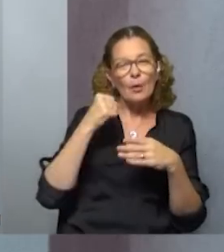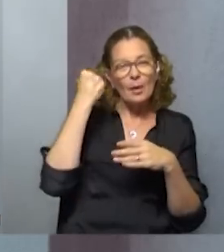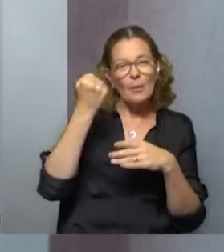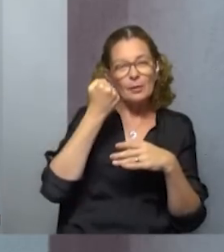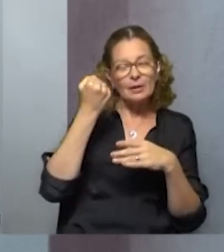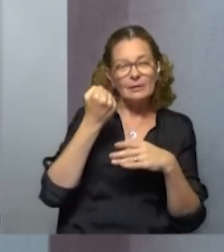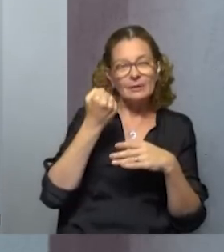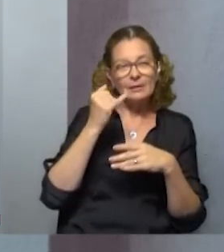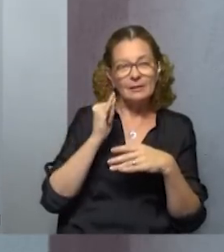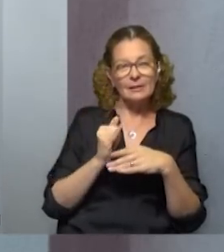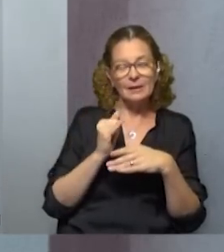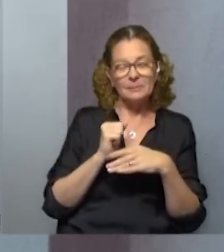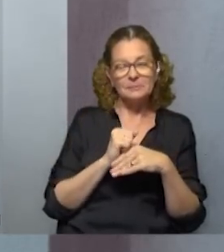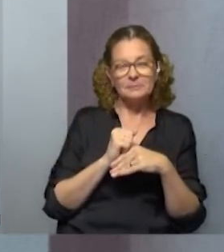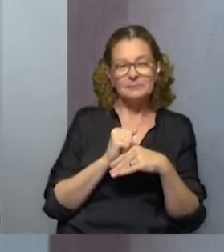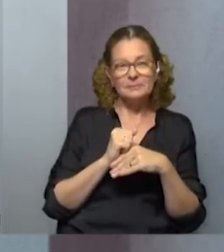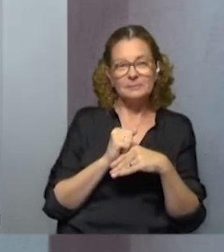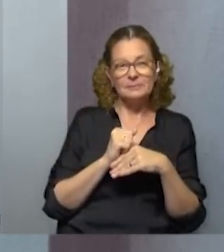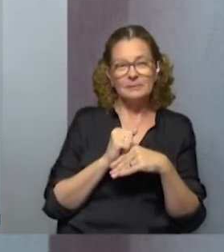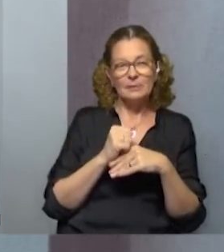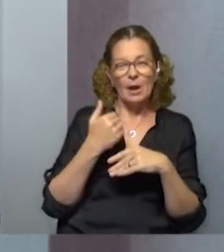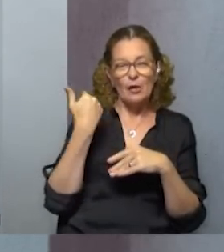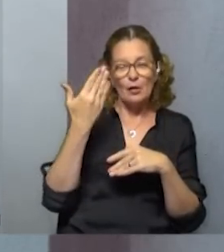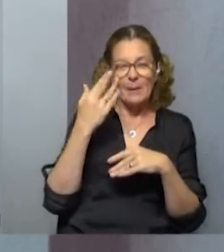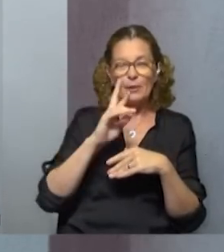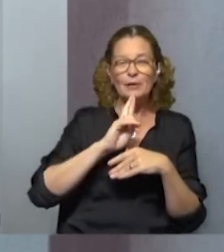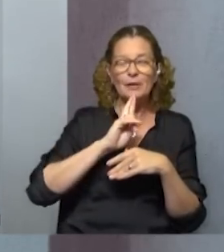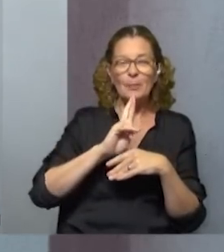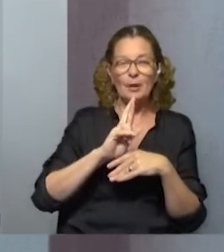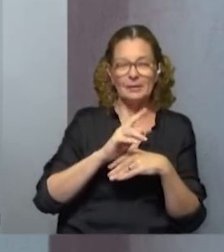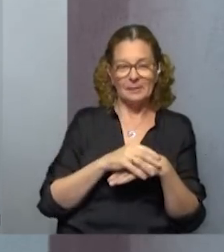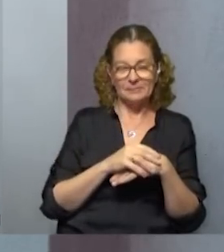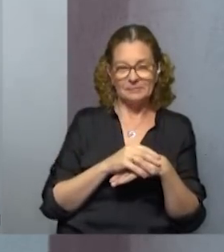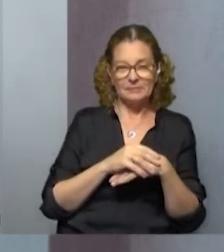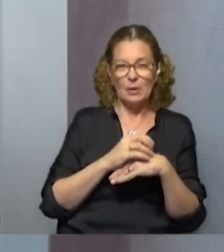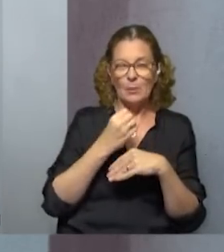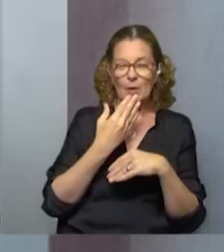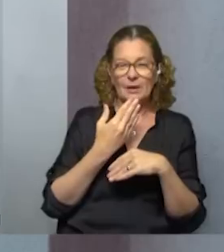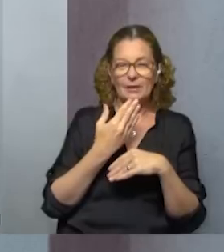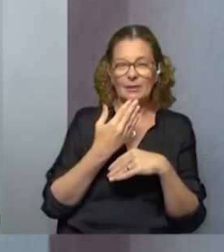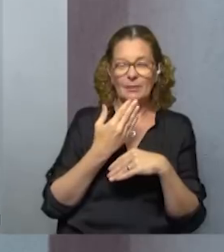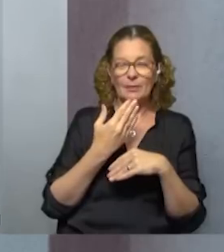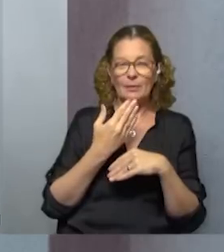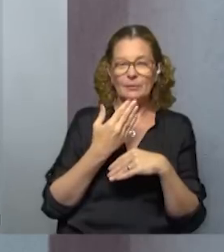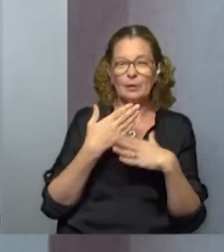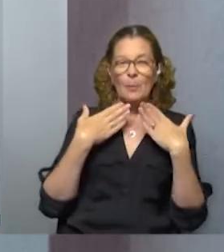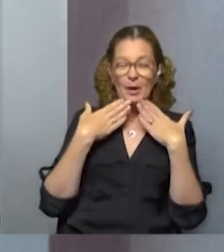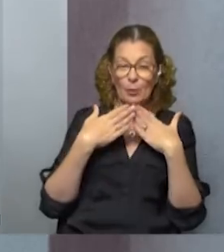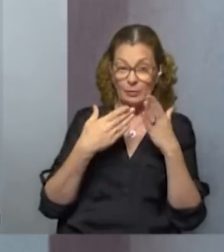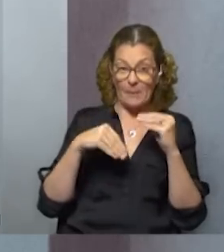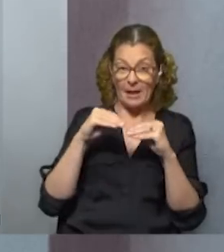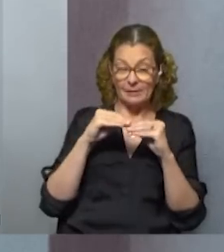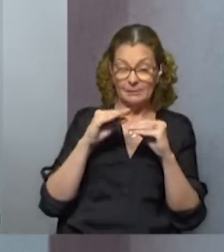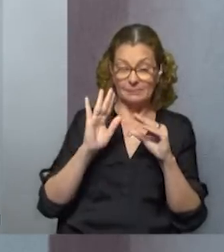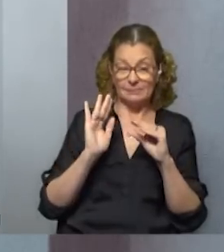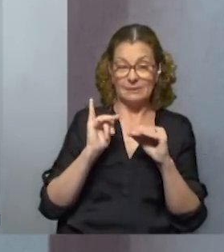importantes valoramos su respuesta puedo hacer más preguntas